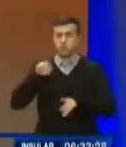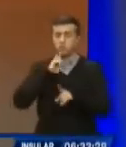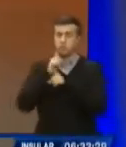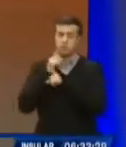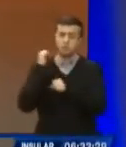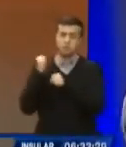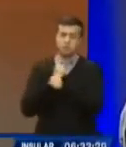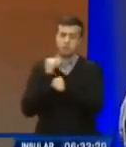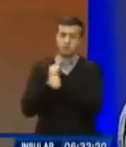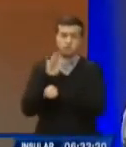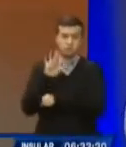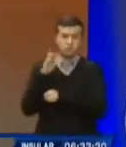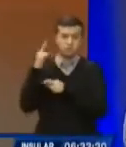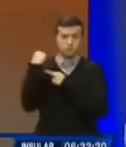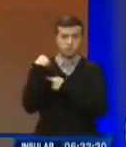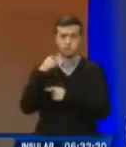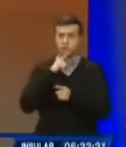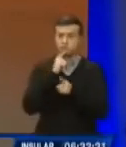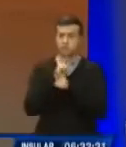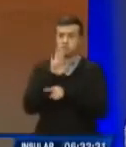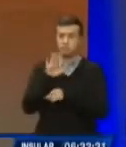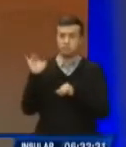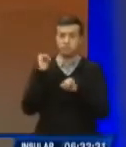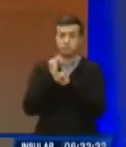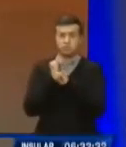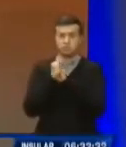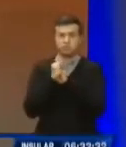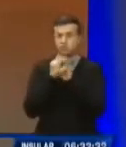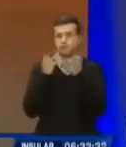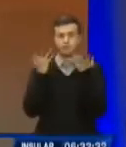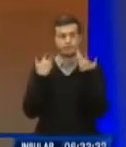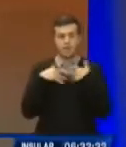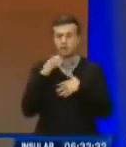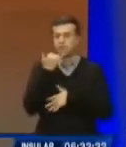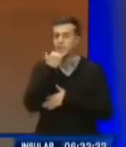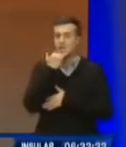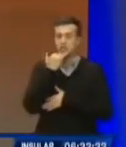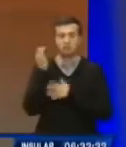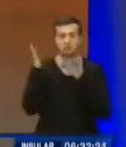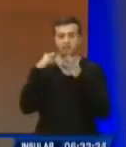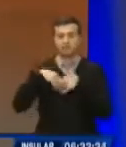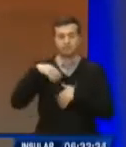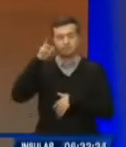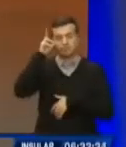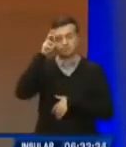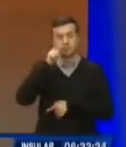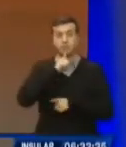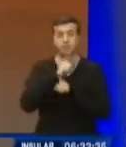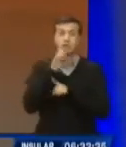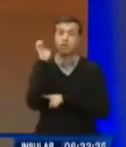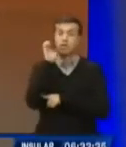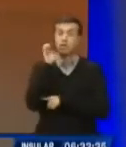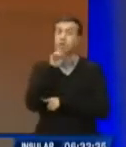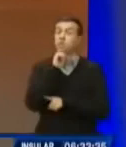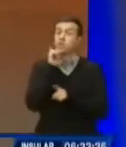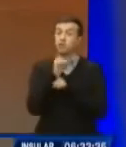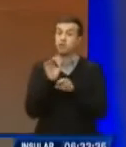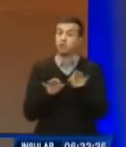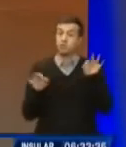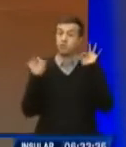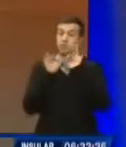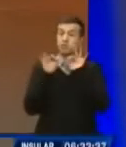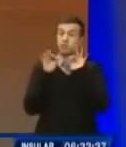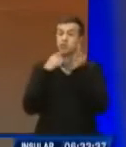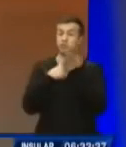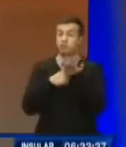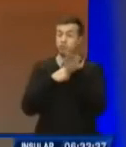trabajado en ese mismo marco institucional está muy desprestigiado entonces a mí lo que me parece es que ahora en enero lo que deberían hacer es un congreso